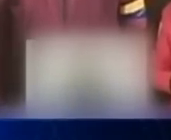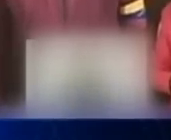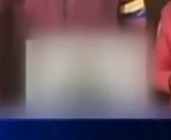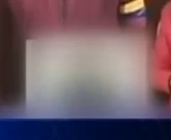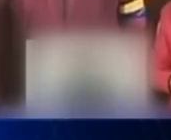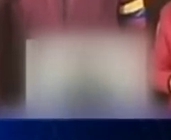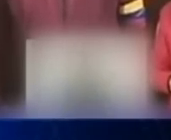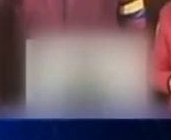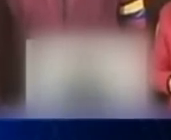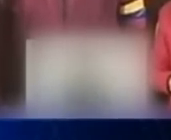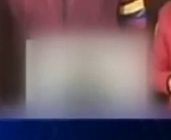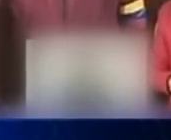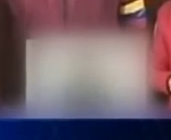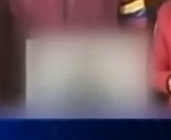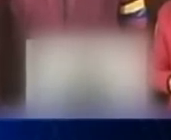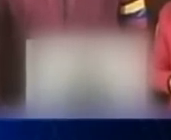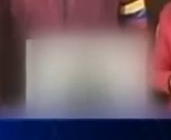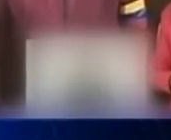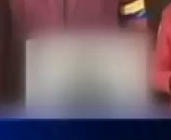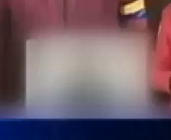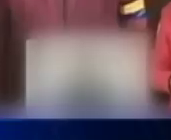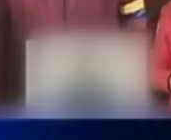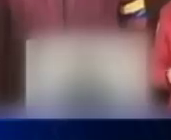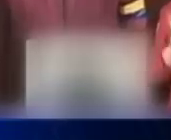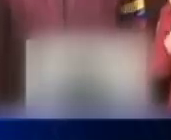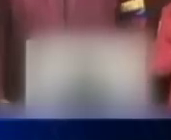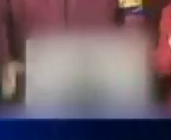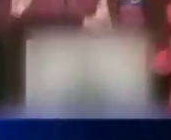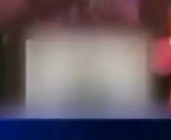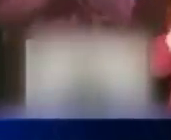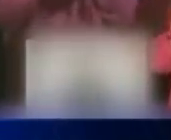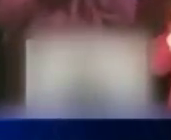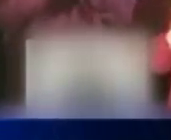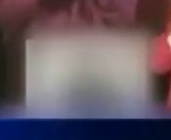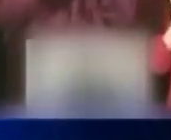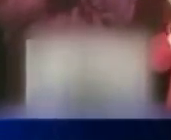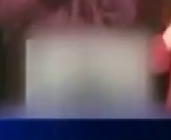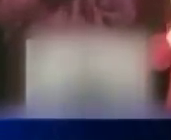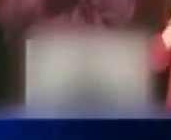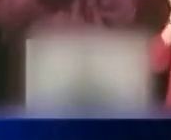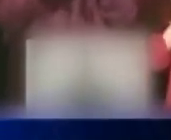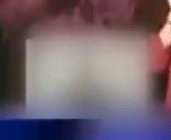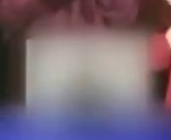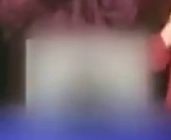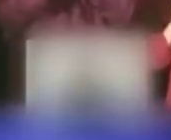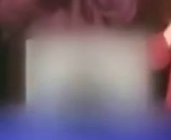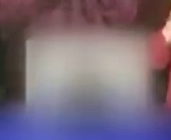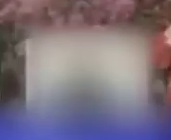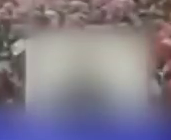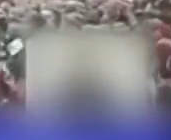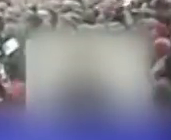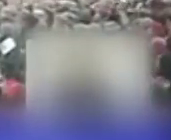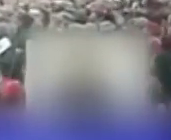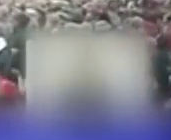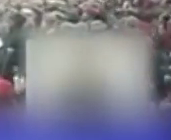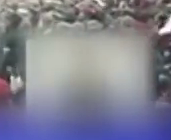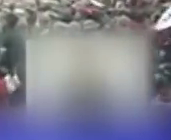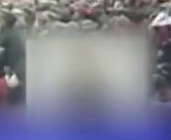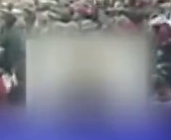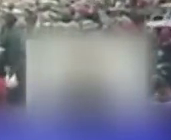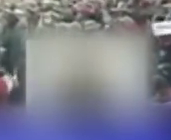dentro de la Fuerza Armada Nacional Bolivariana toda la estructura necesaria para la defensa de la patria, defensa integral de la